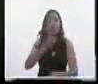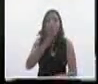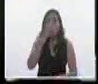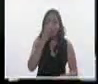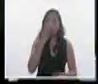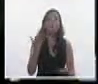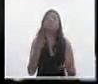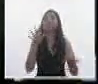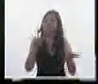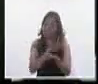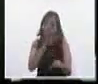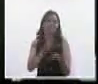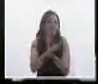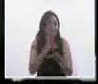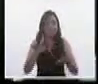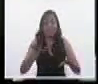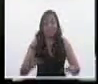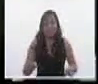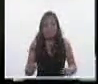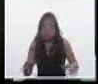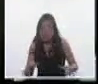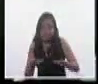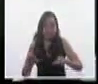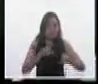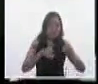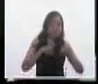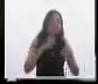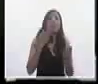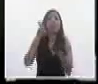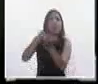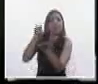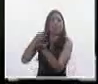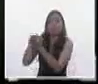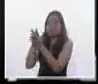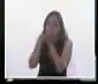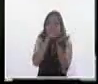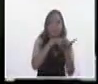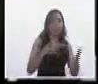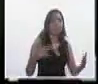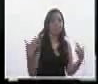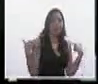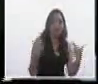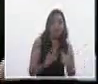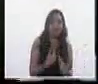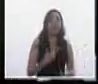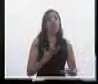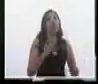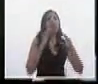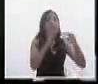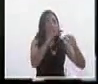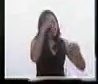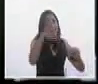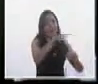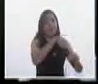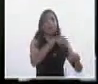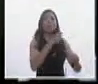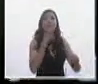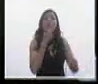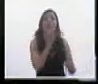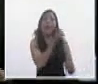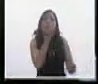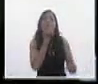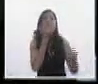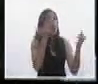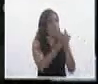cambio de infraestructura un cambio en las currículas capacitación de maestros sensibilización de de de estudiantes involucra muchos